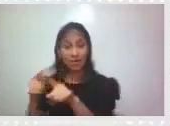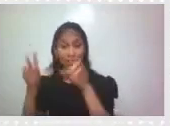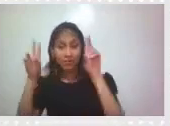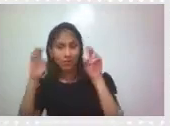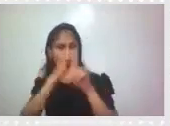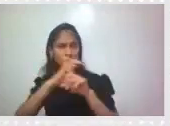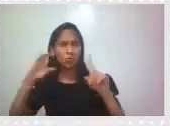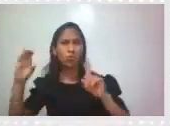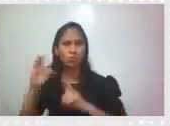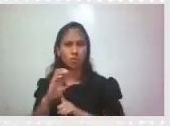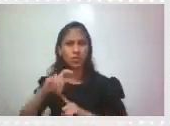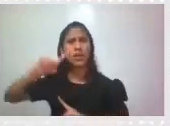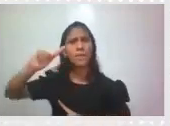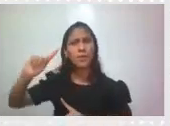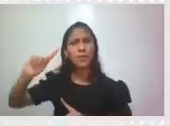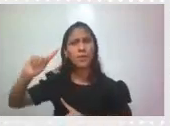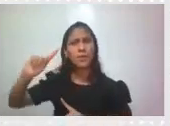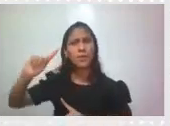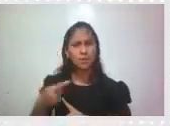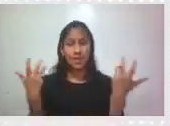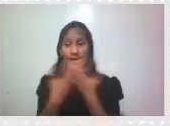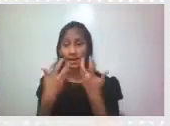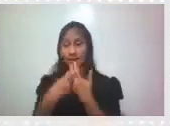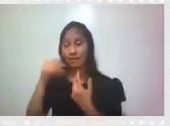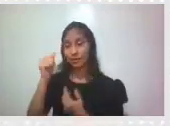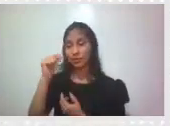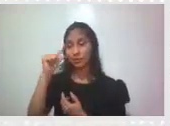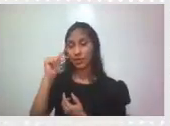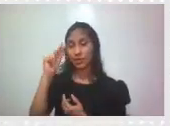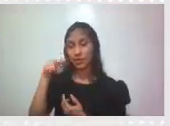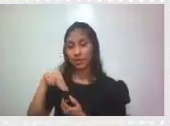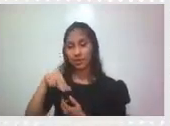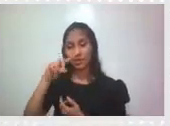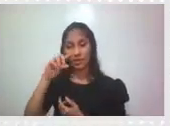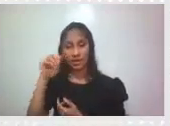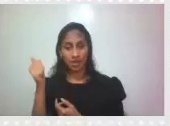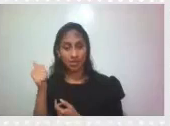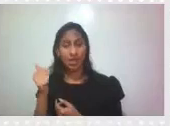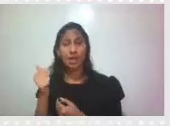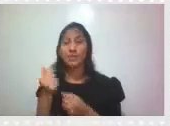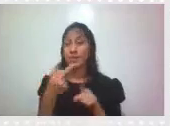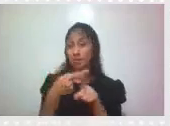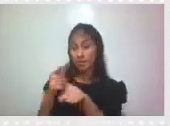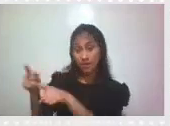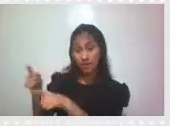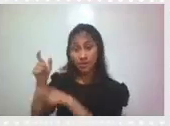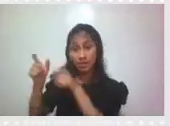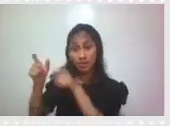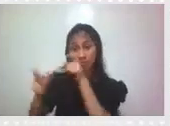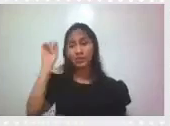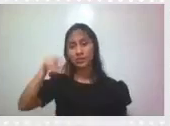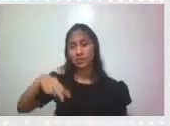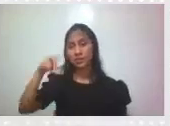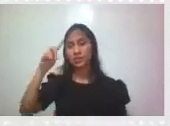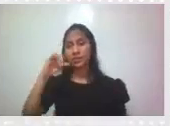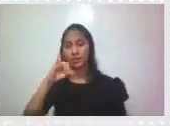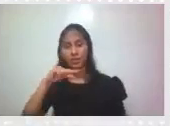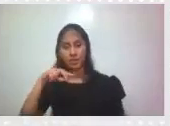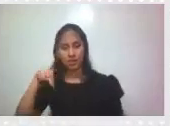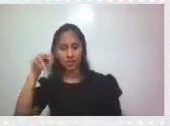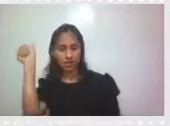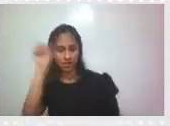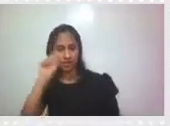está relacionada a la agenda indígena, específicamente para continuar este trabajo de 6 años que venimos trabajando con las organizaciones